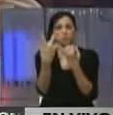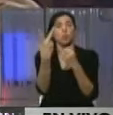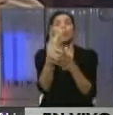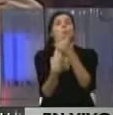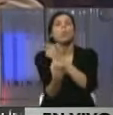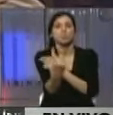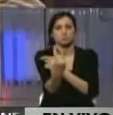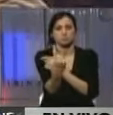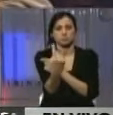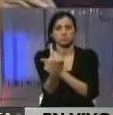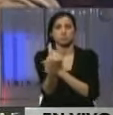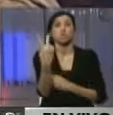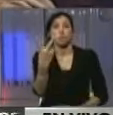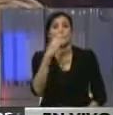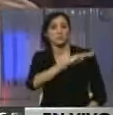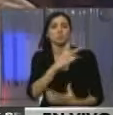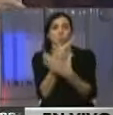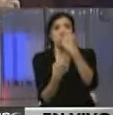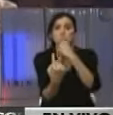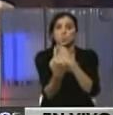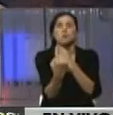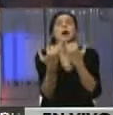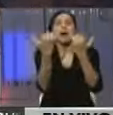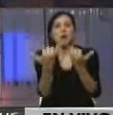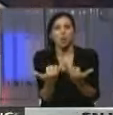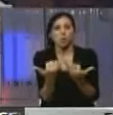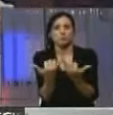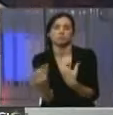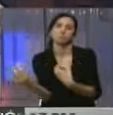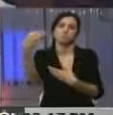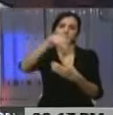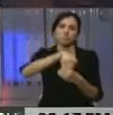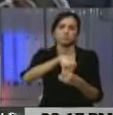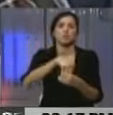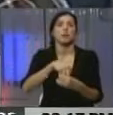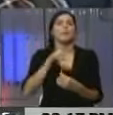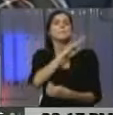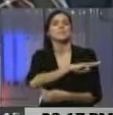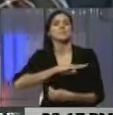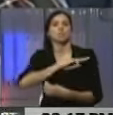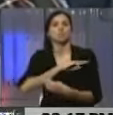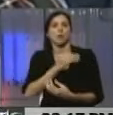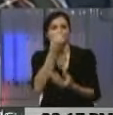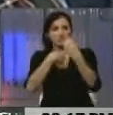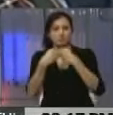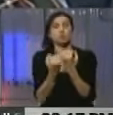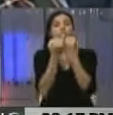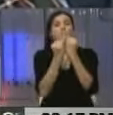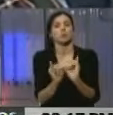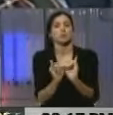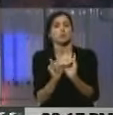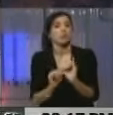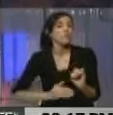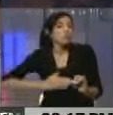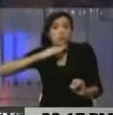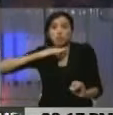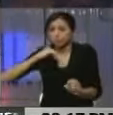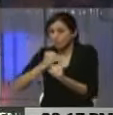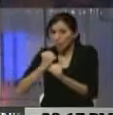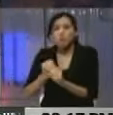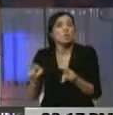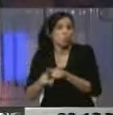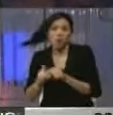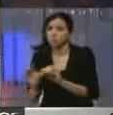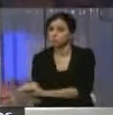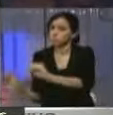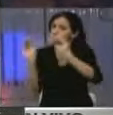se fusionan y se incorporan a la gran misión abastecimiento soberano, con toda su capacidad de trabajo,